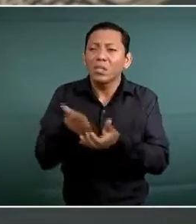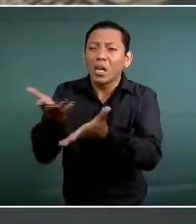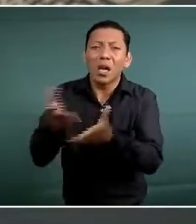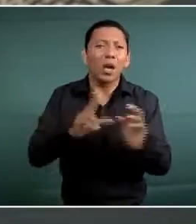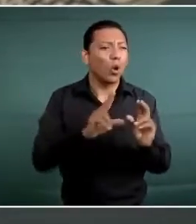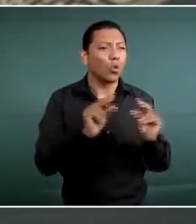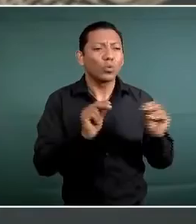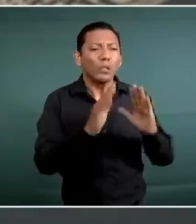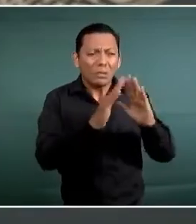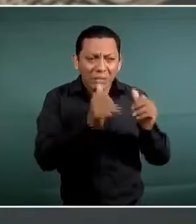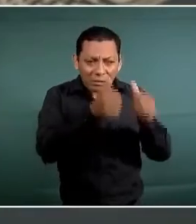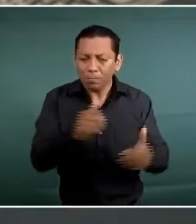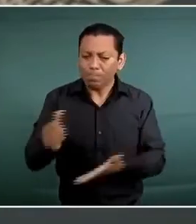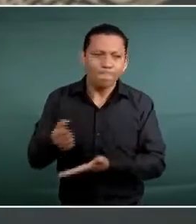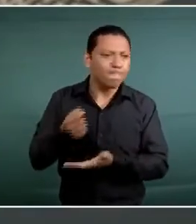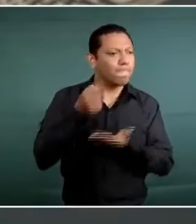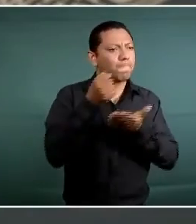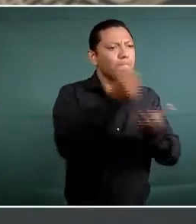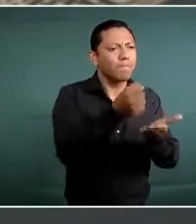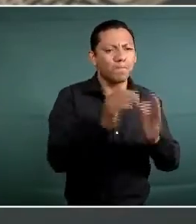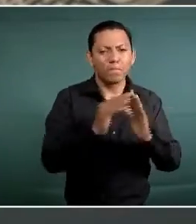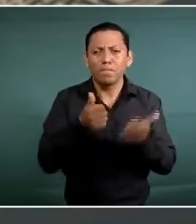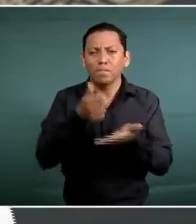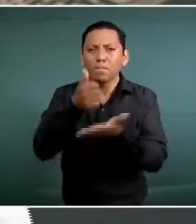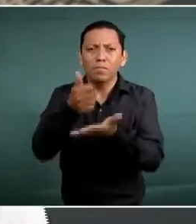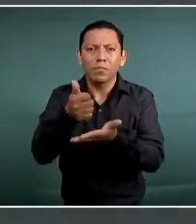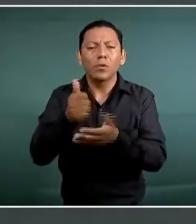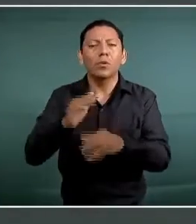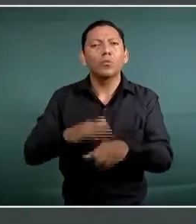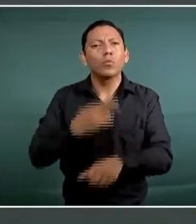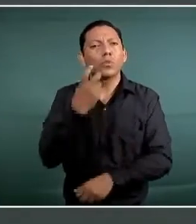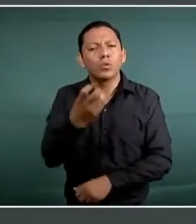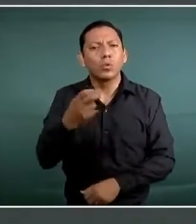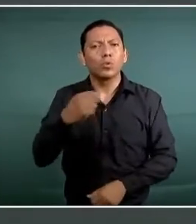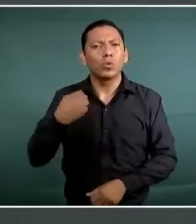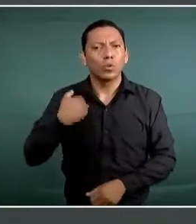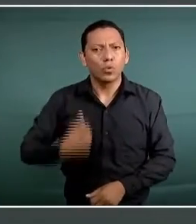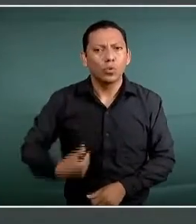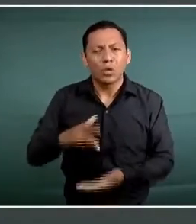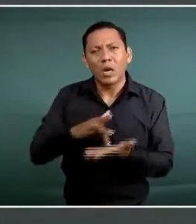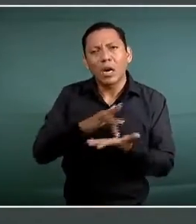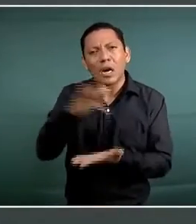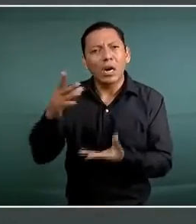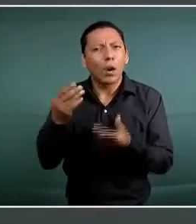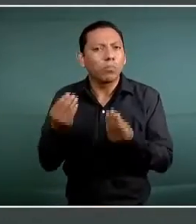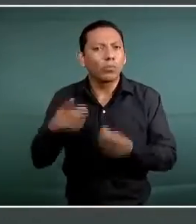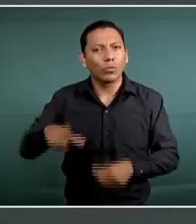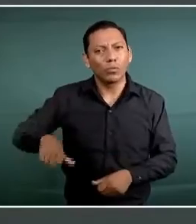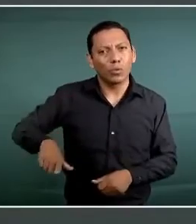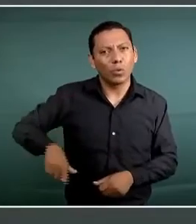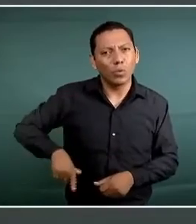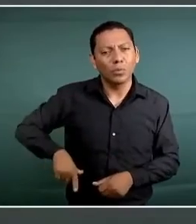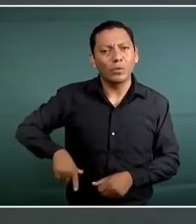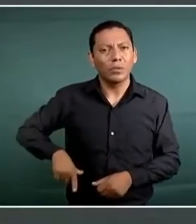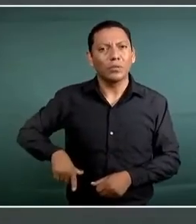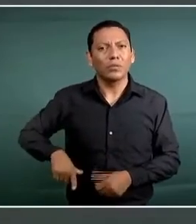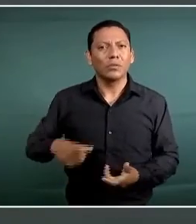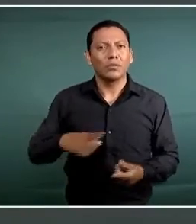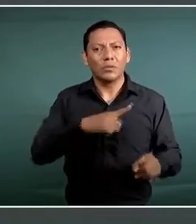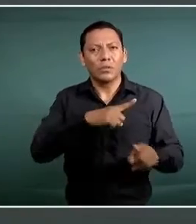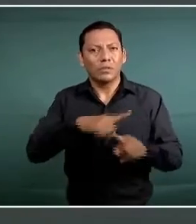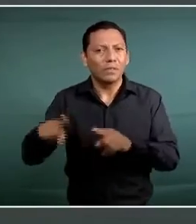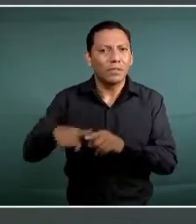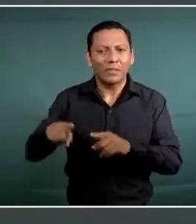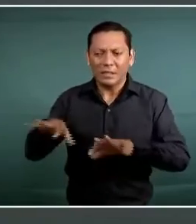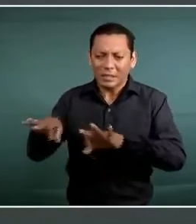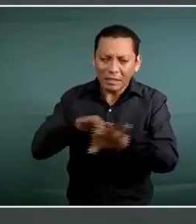tengan ahí sus alimentos. Por lo que yo agradezco a todas y a todos los trabajadores del gobierno de Chiapas y